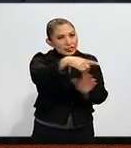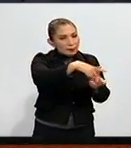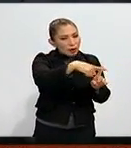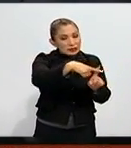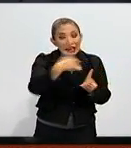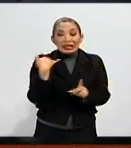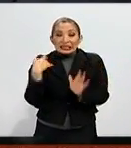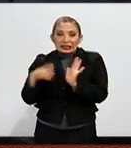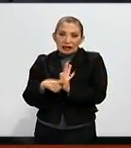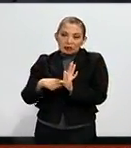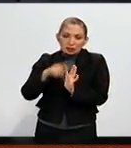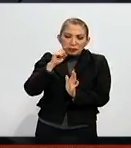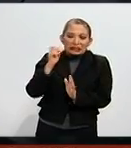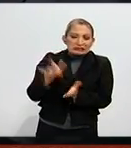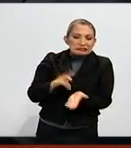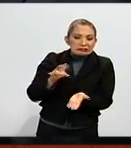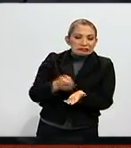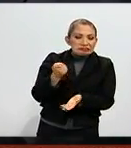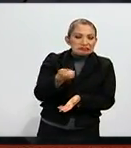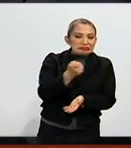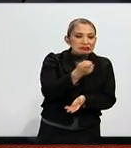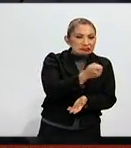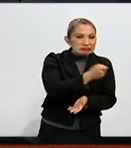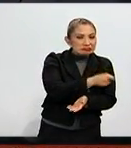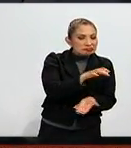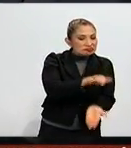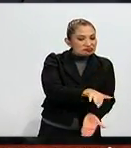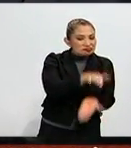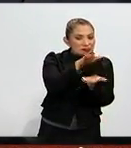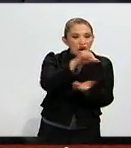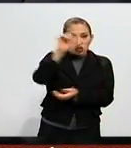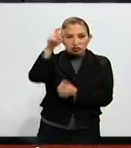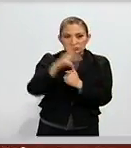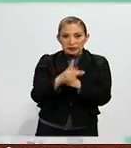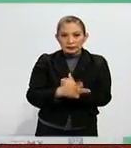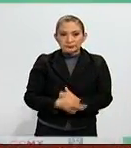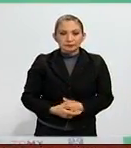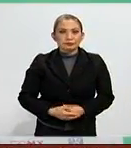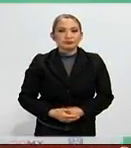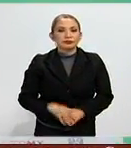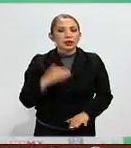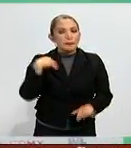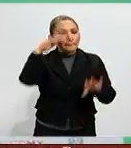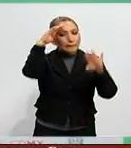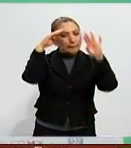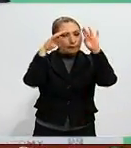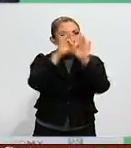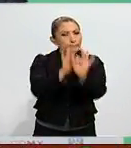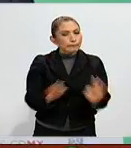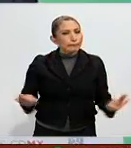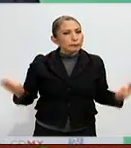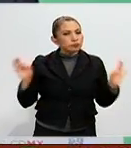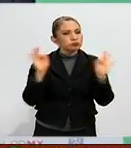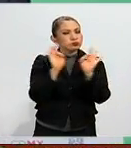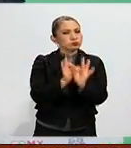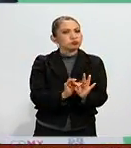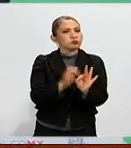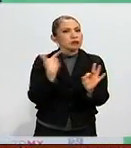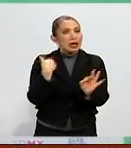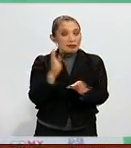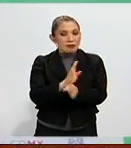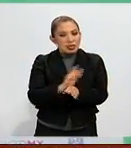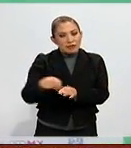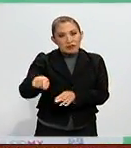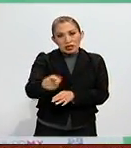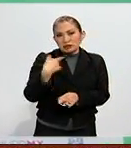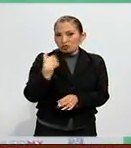y negativas que hemos recabado de otros países. Reflexionamos sobre la importancia de